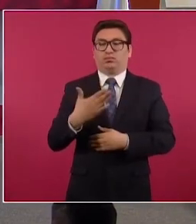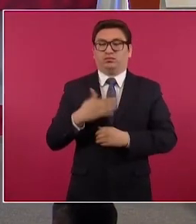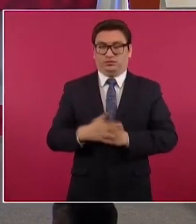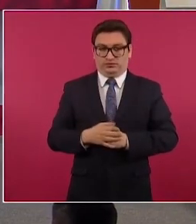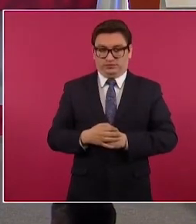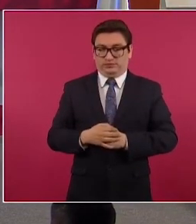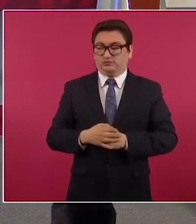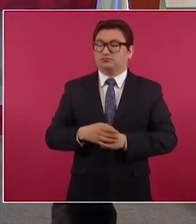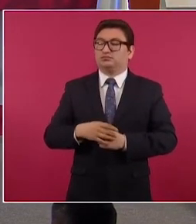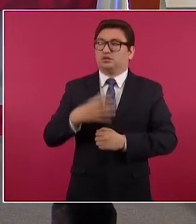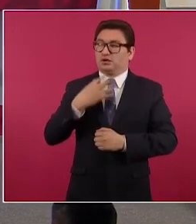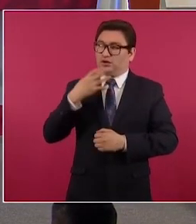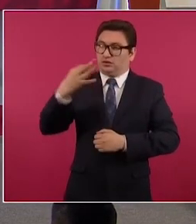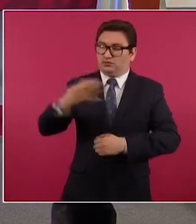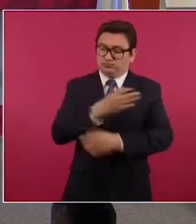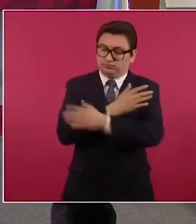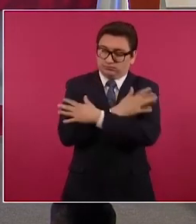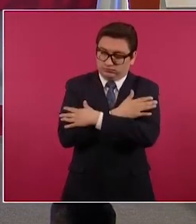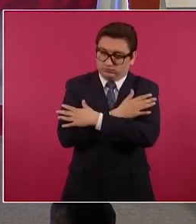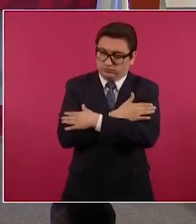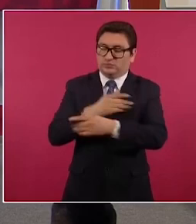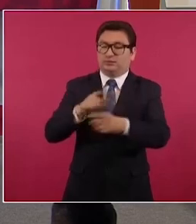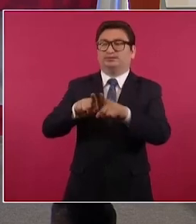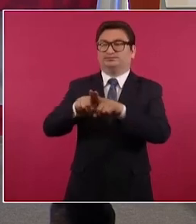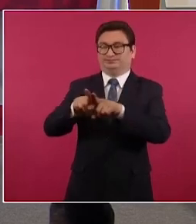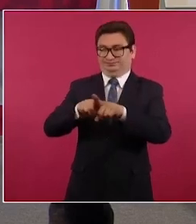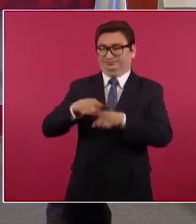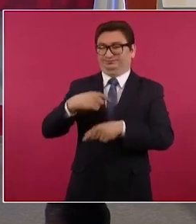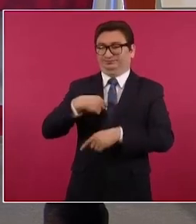Te mando un abrazo, tu hermano.